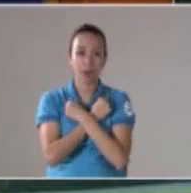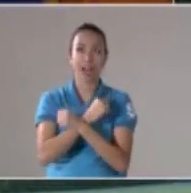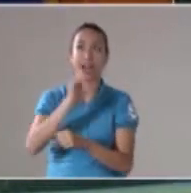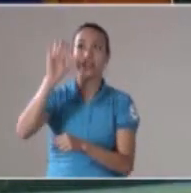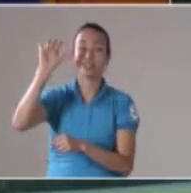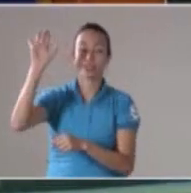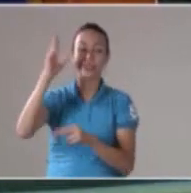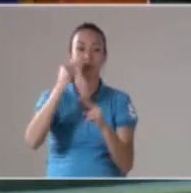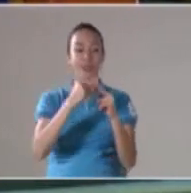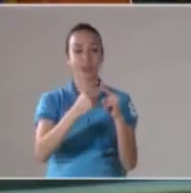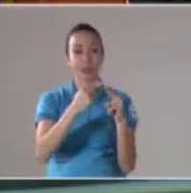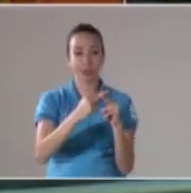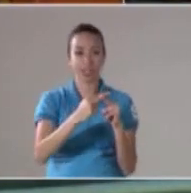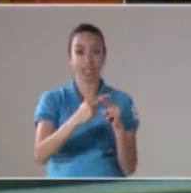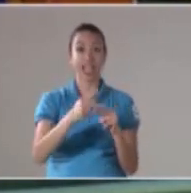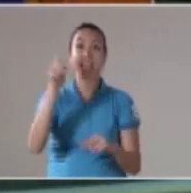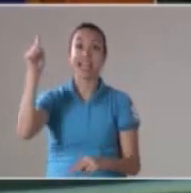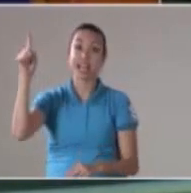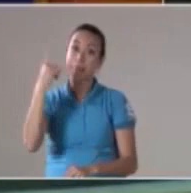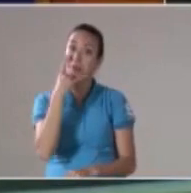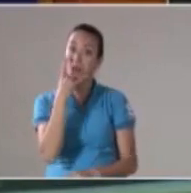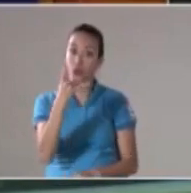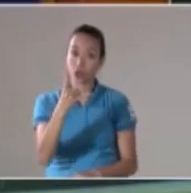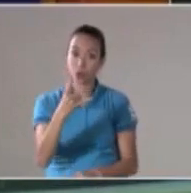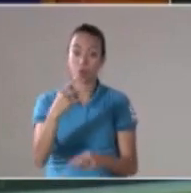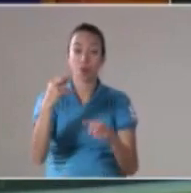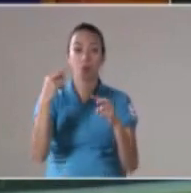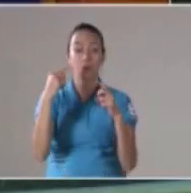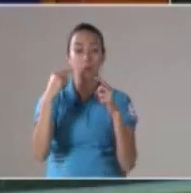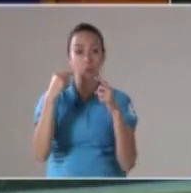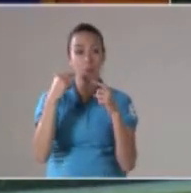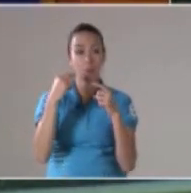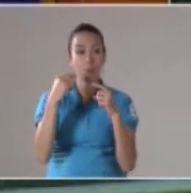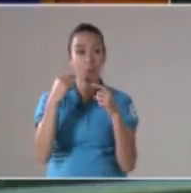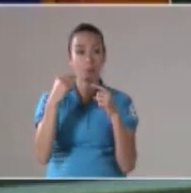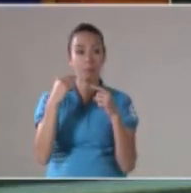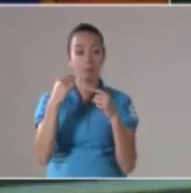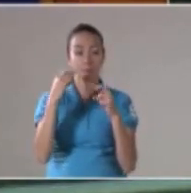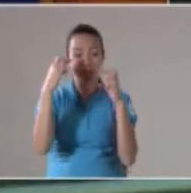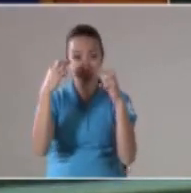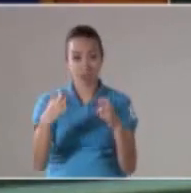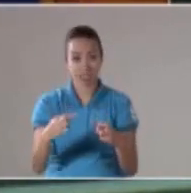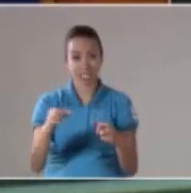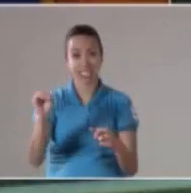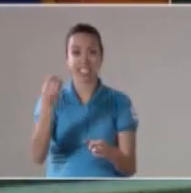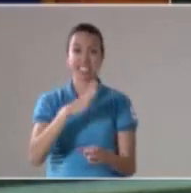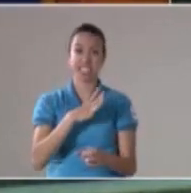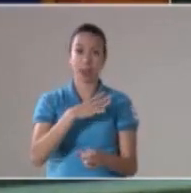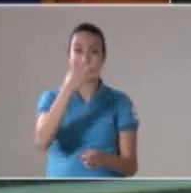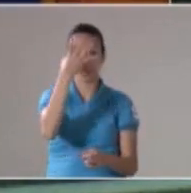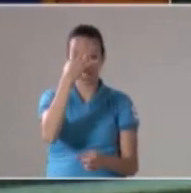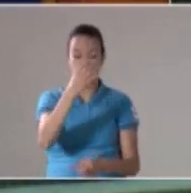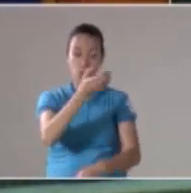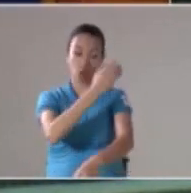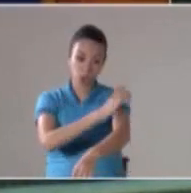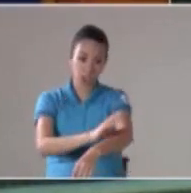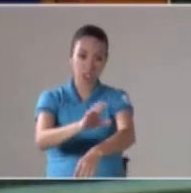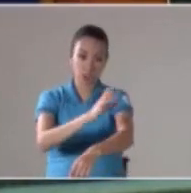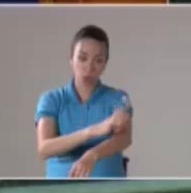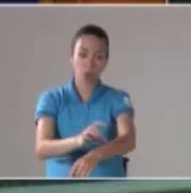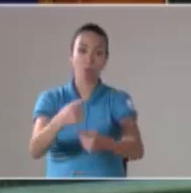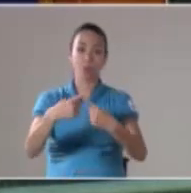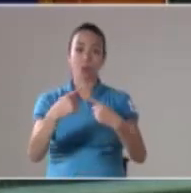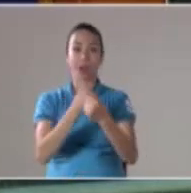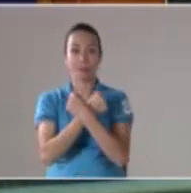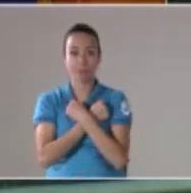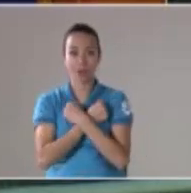Él perdonó gente que tenía una iniquidad, que es una repetición constante de un pecado, por amor a su nombre.